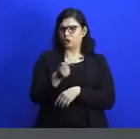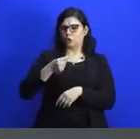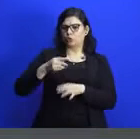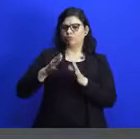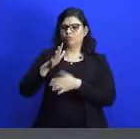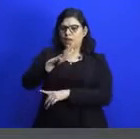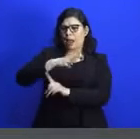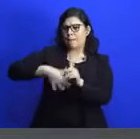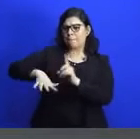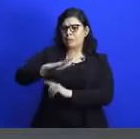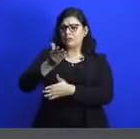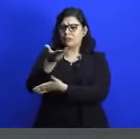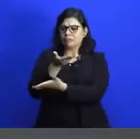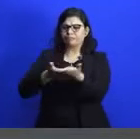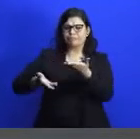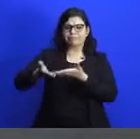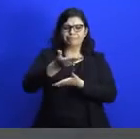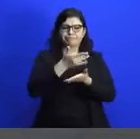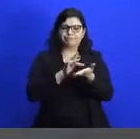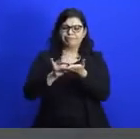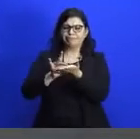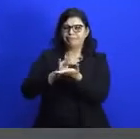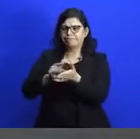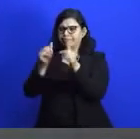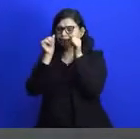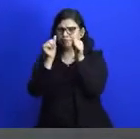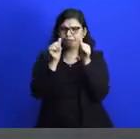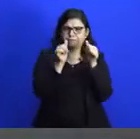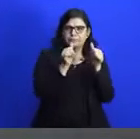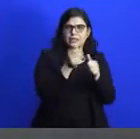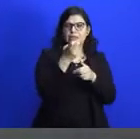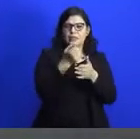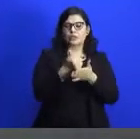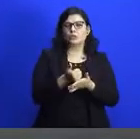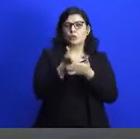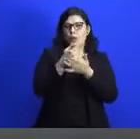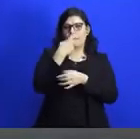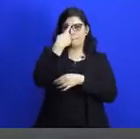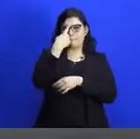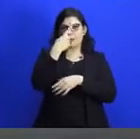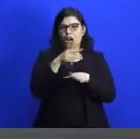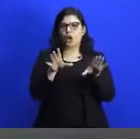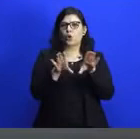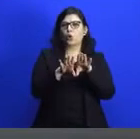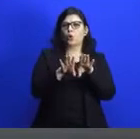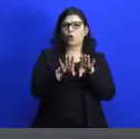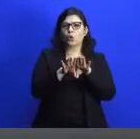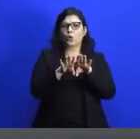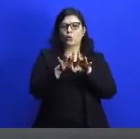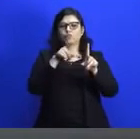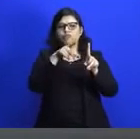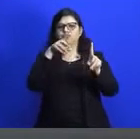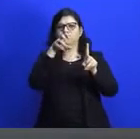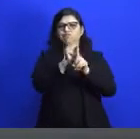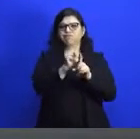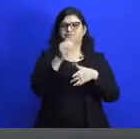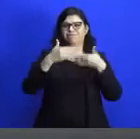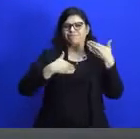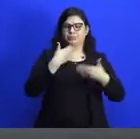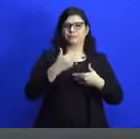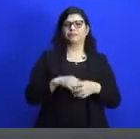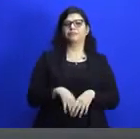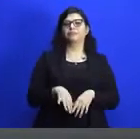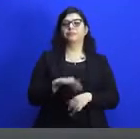escucha, de ayudarnos unos a otros y donde reconocemos y celebramos cada logro obtenido.